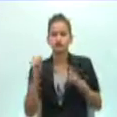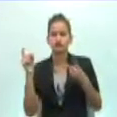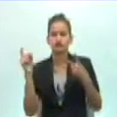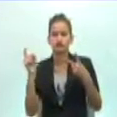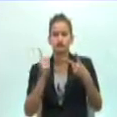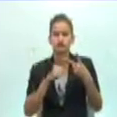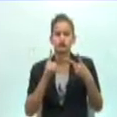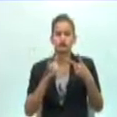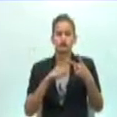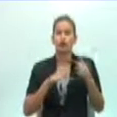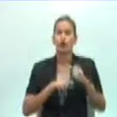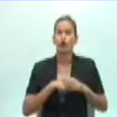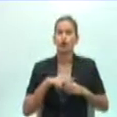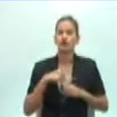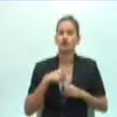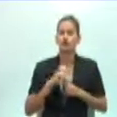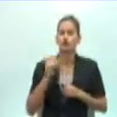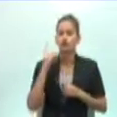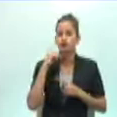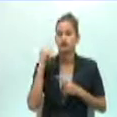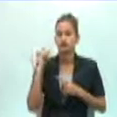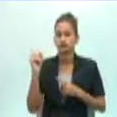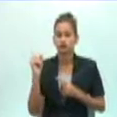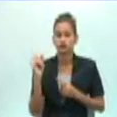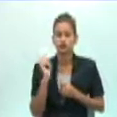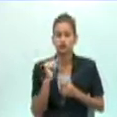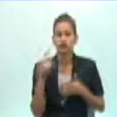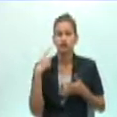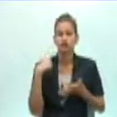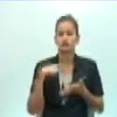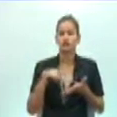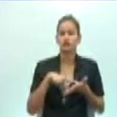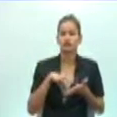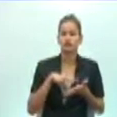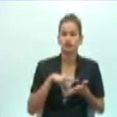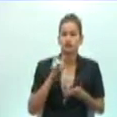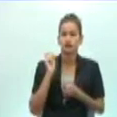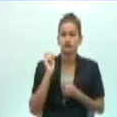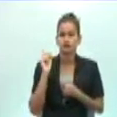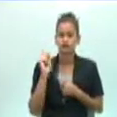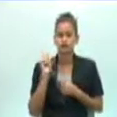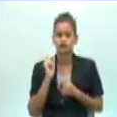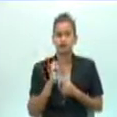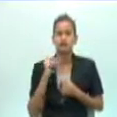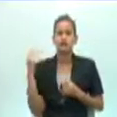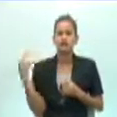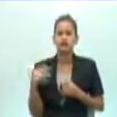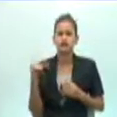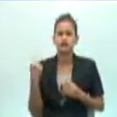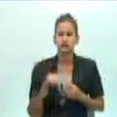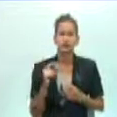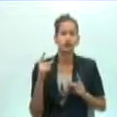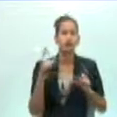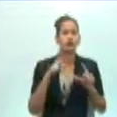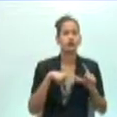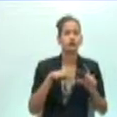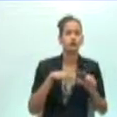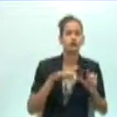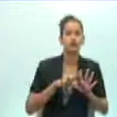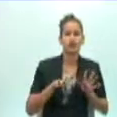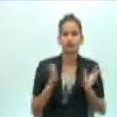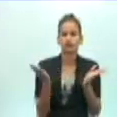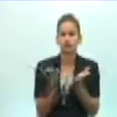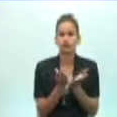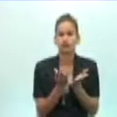escritura correcta de algunas de ellas, y vamos a estar además ejercitando contenidos ya trabajados, como